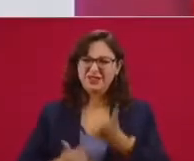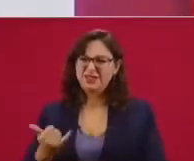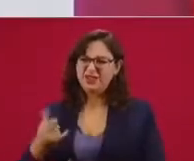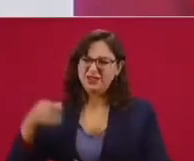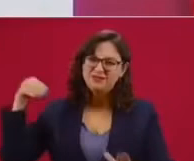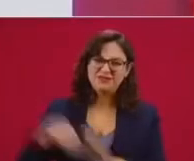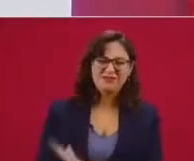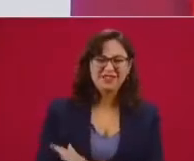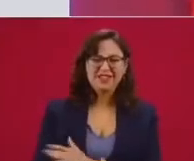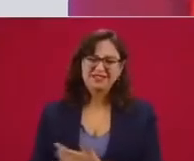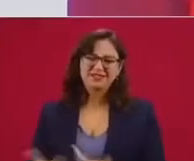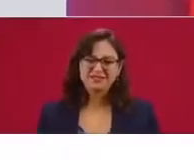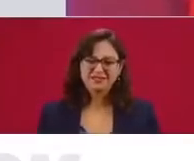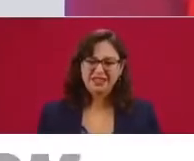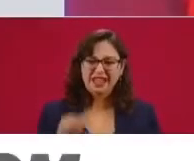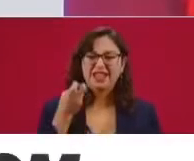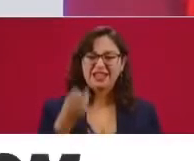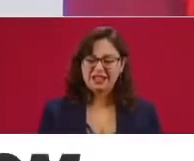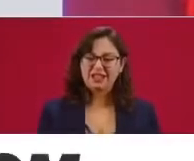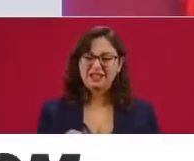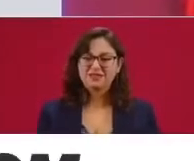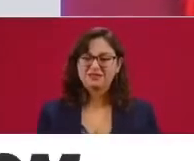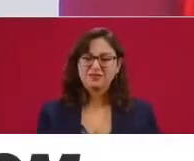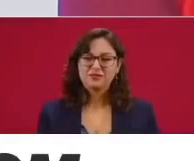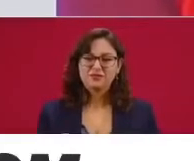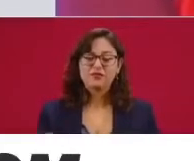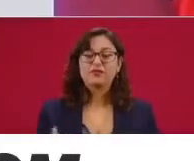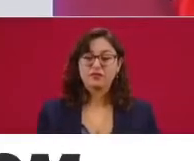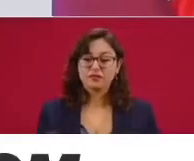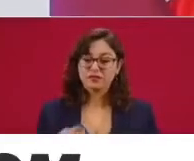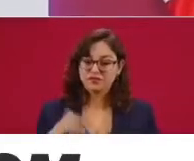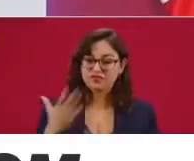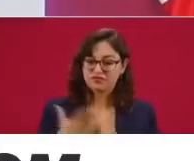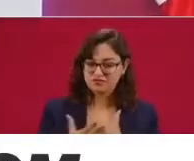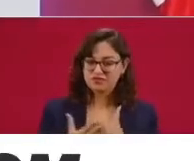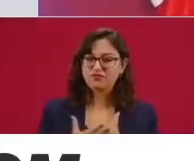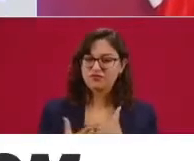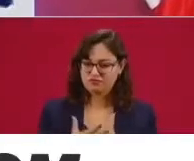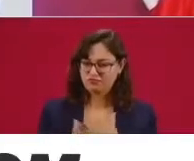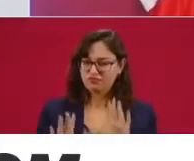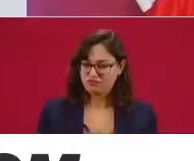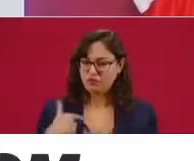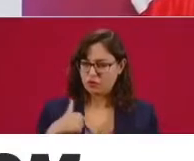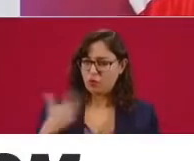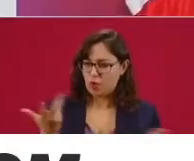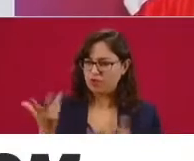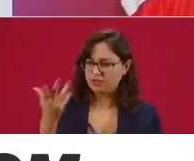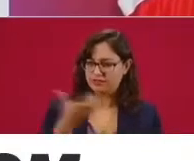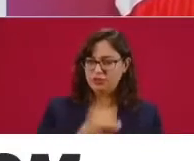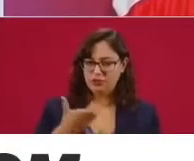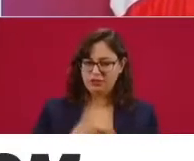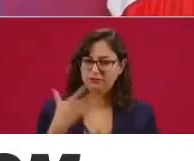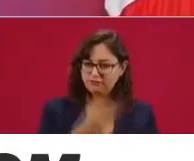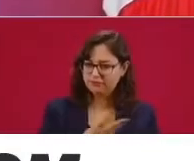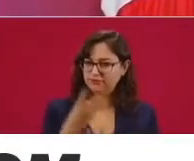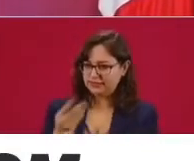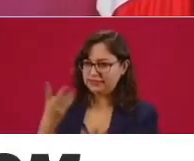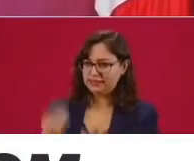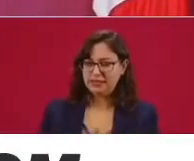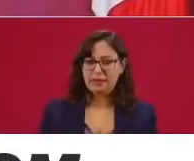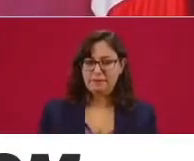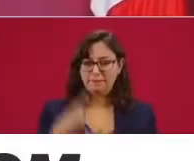Pero los otros los voy a mandar a instalar bien, o sea, con una hamaca como las que usaba